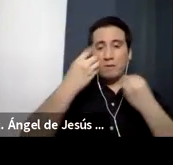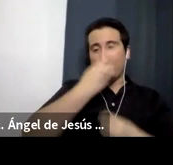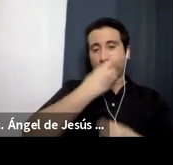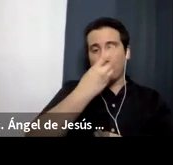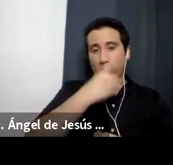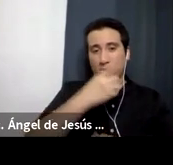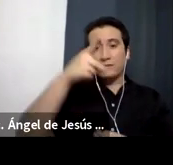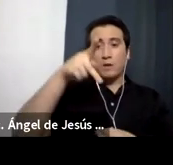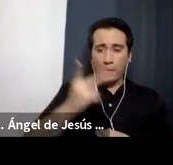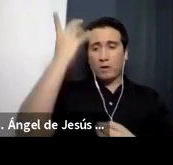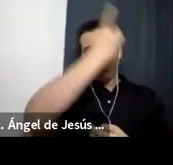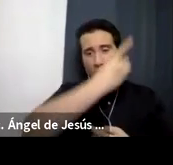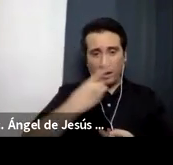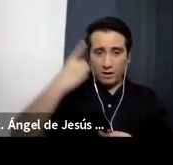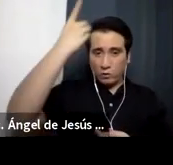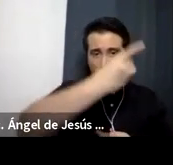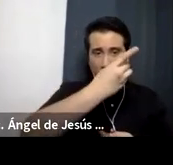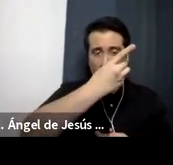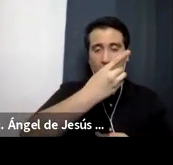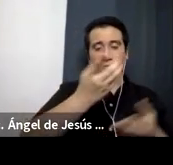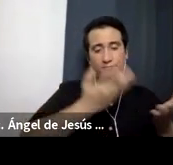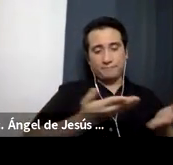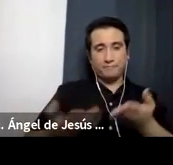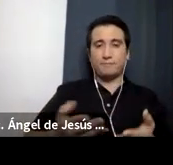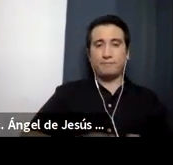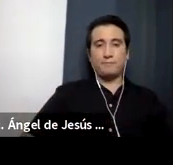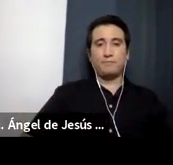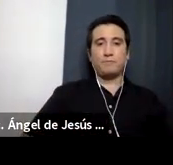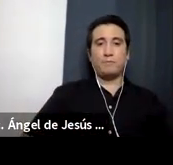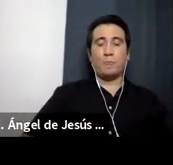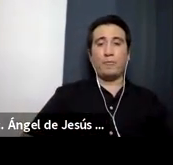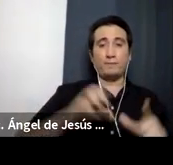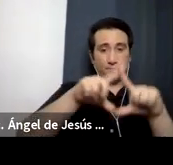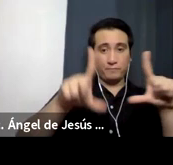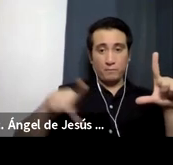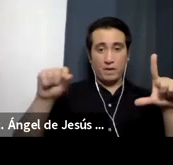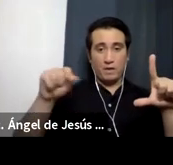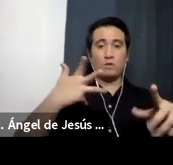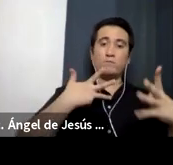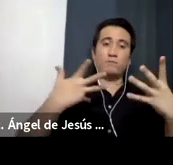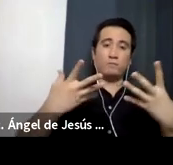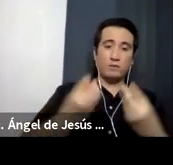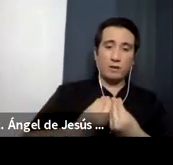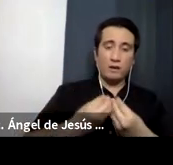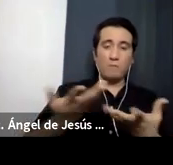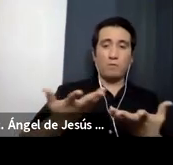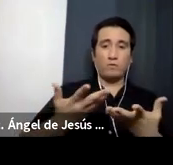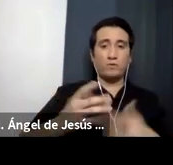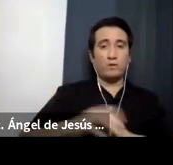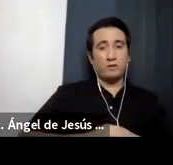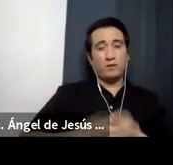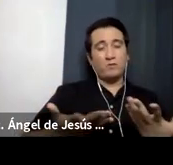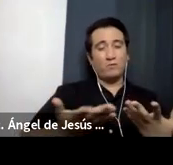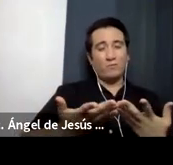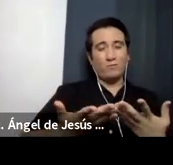que están diagnosticadas con diabetes. En México tenemos un sesgo bastante importante